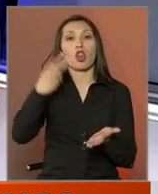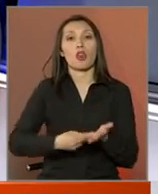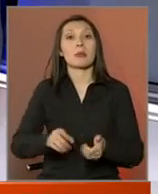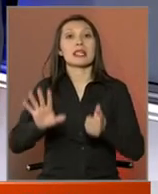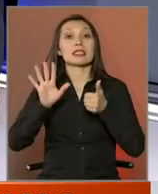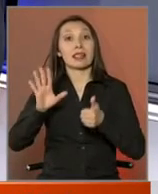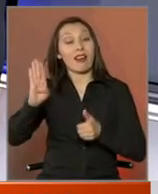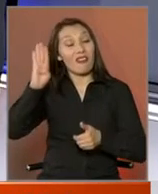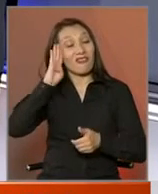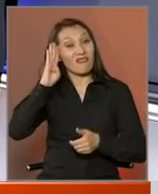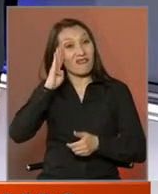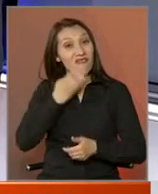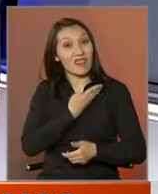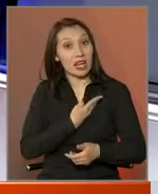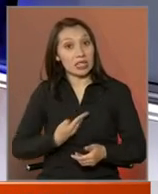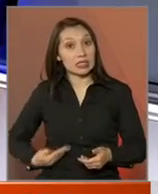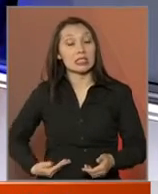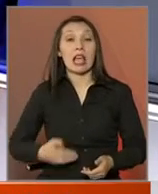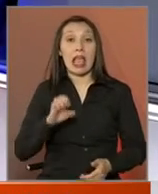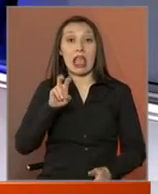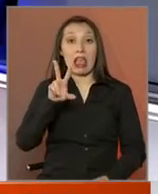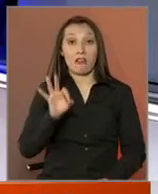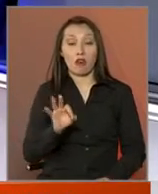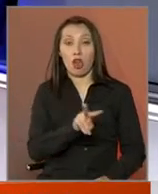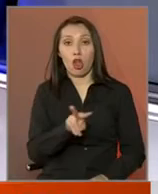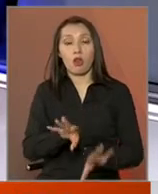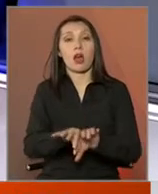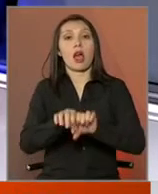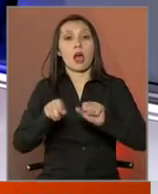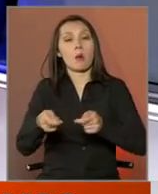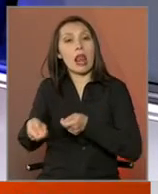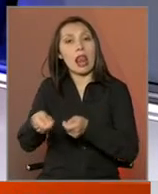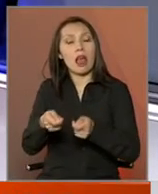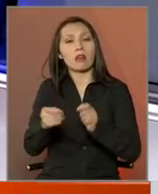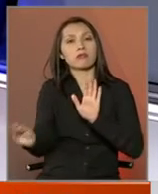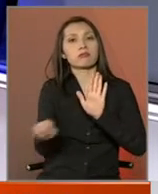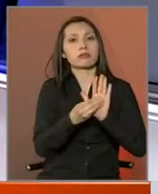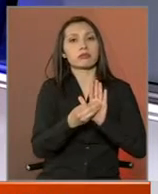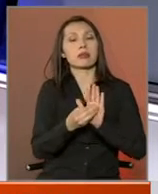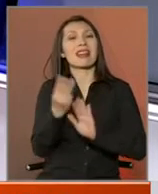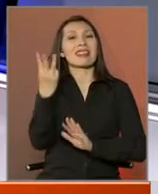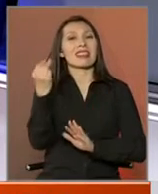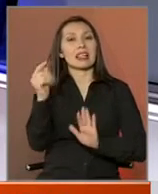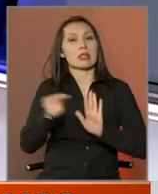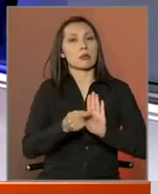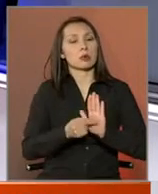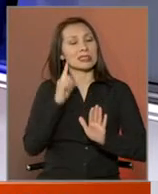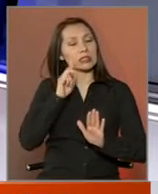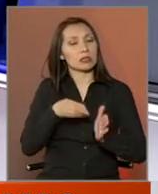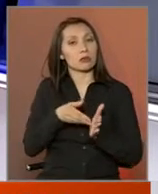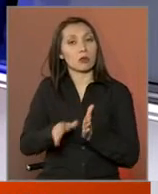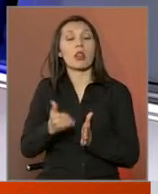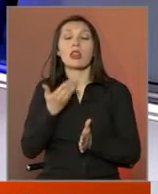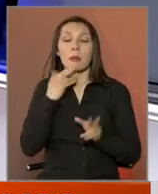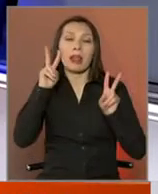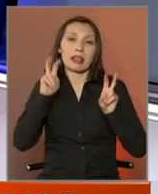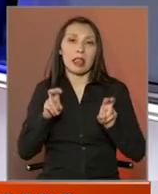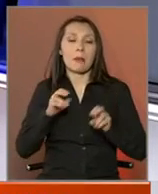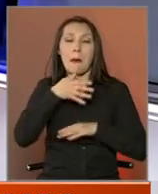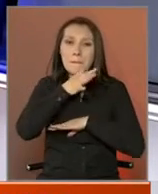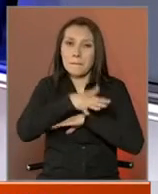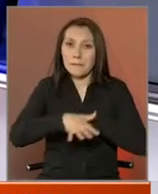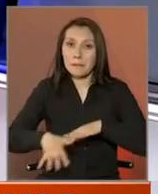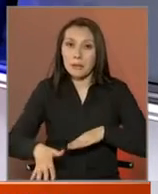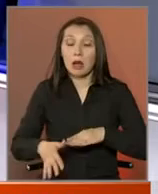cuando Michelle Bachelet y Evo Morales concordaron la negociación de una agenda de 13 puntos sin exclusión que también abordaba el tema